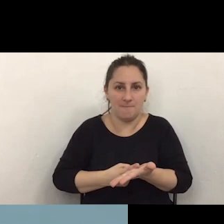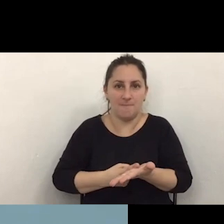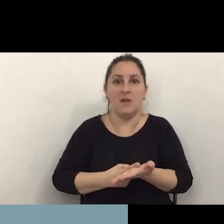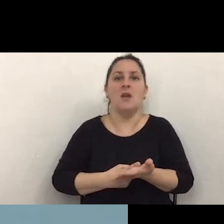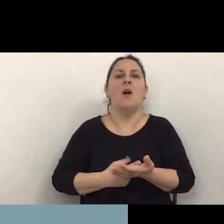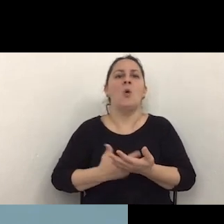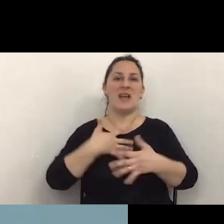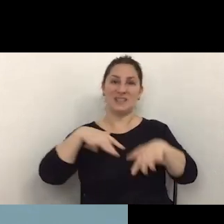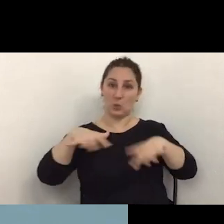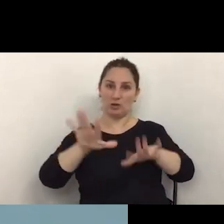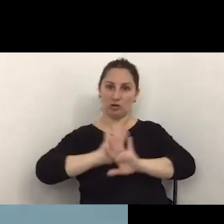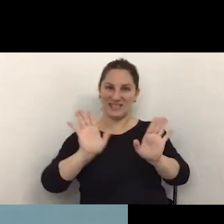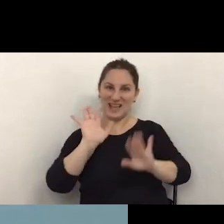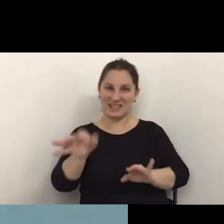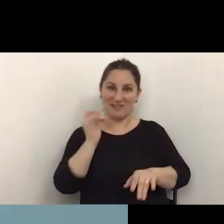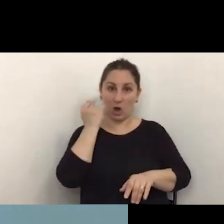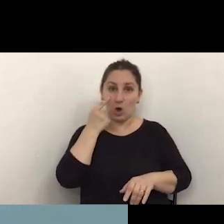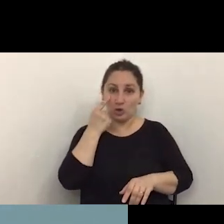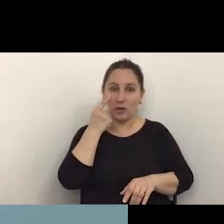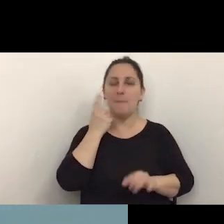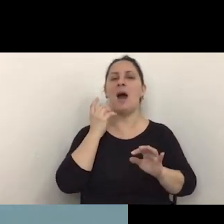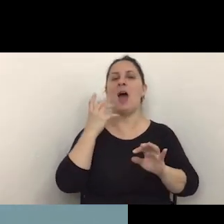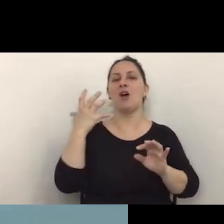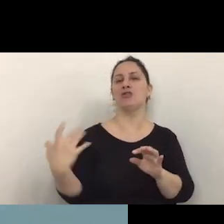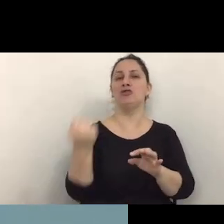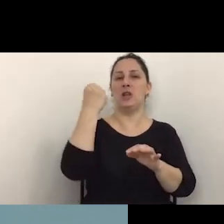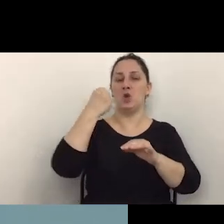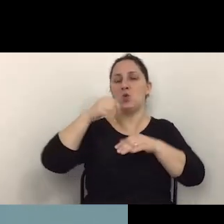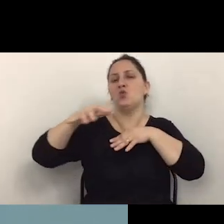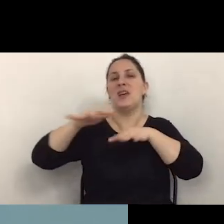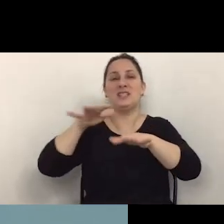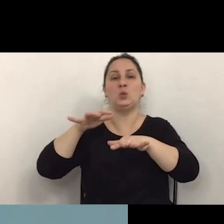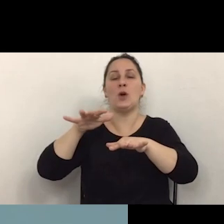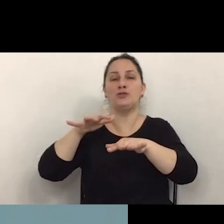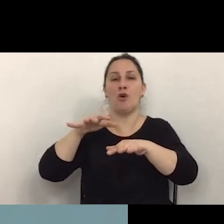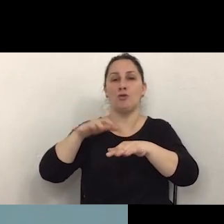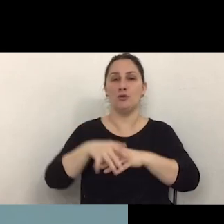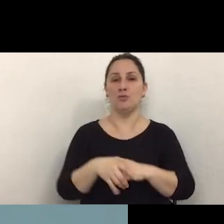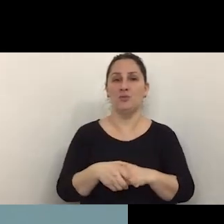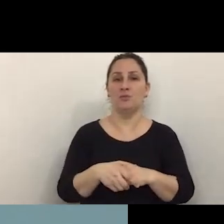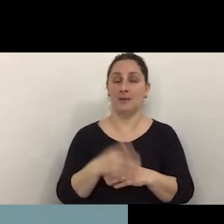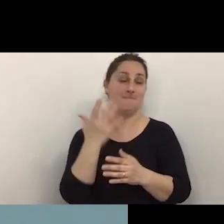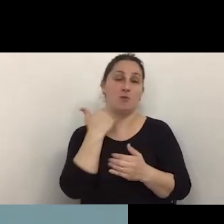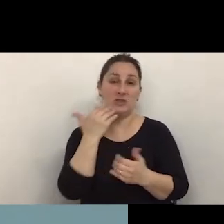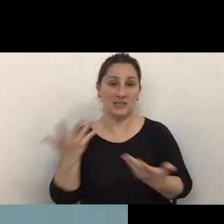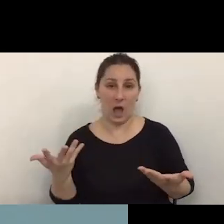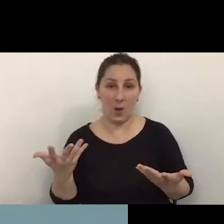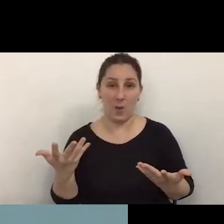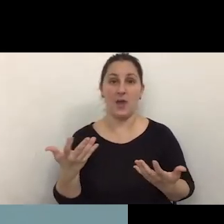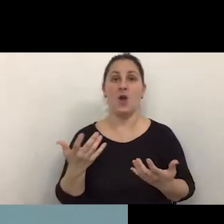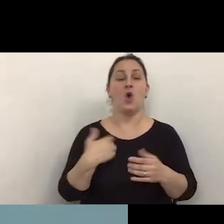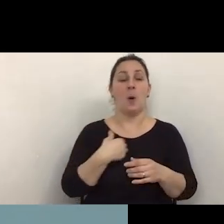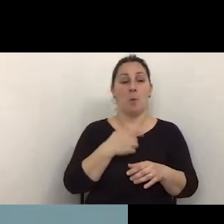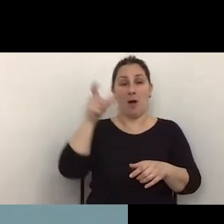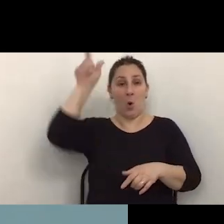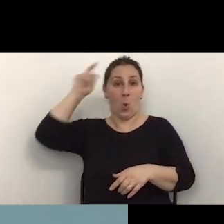hecho conocido para arribar a un hecho de un hecho conocido para arribar a un hecho desconocido. Es decir, como